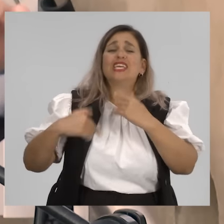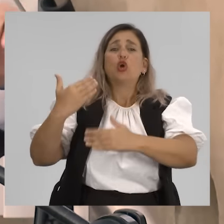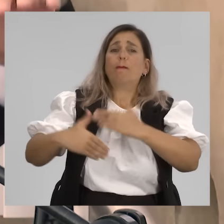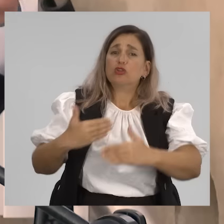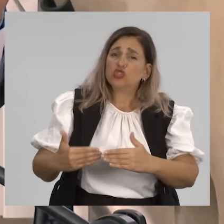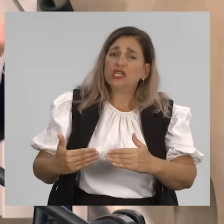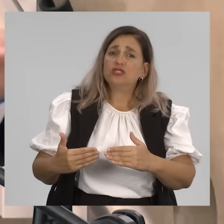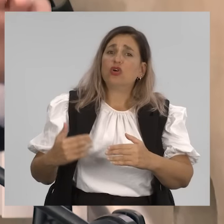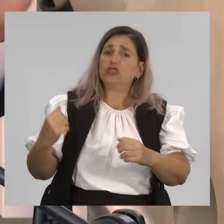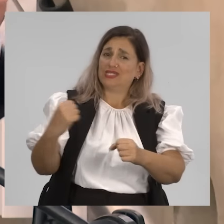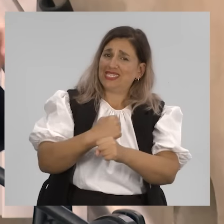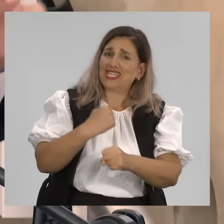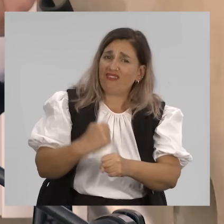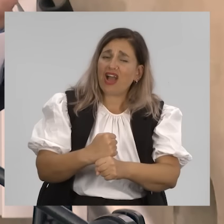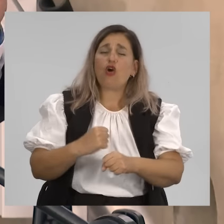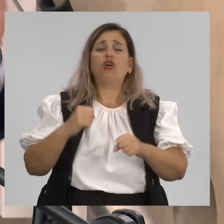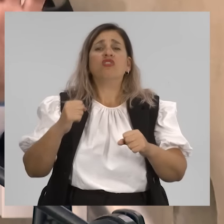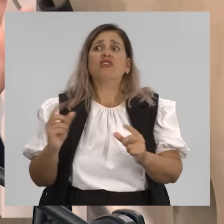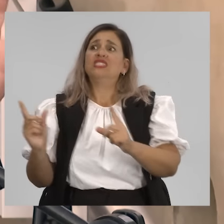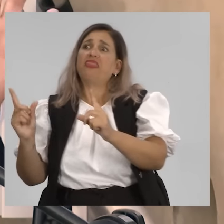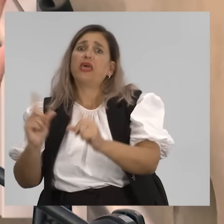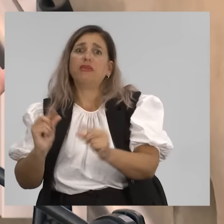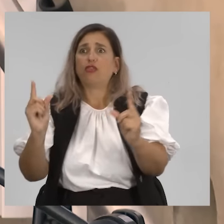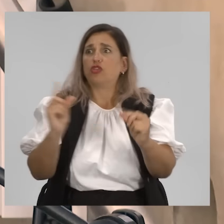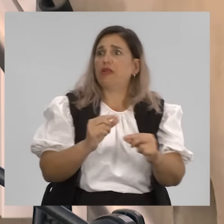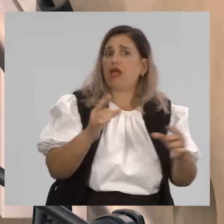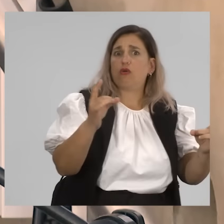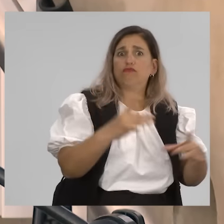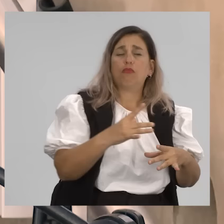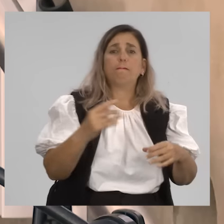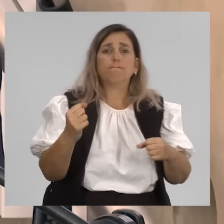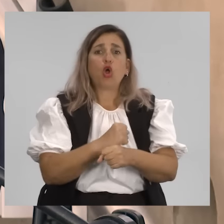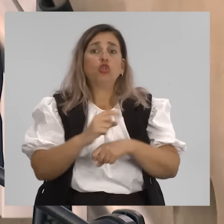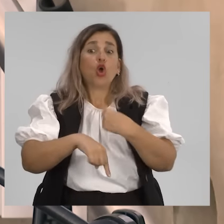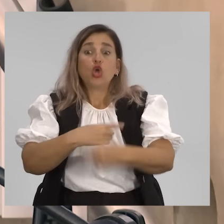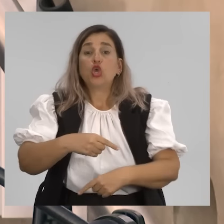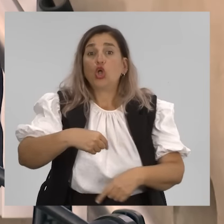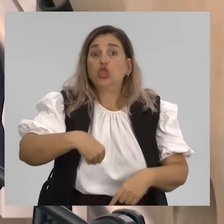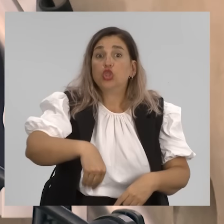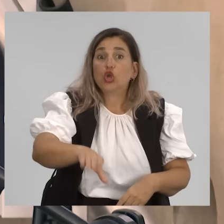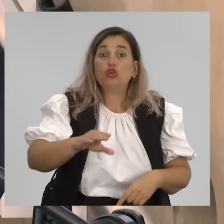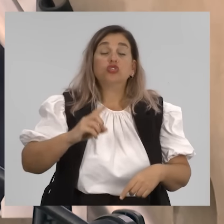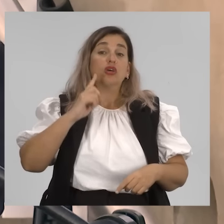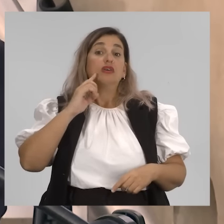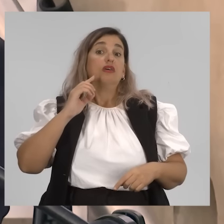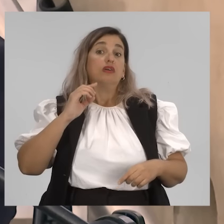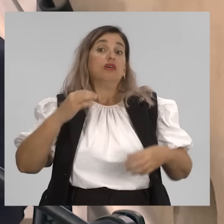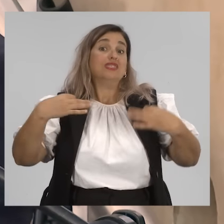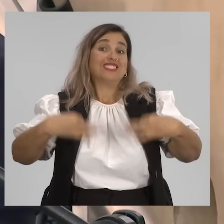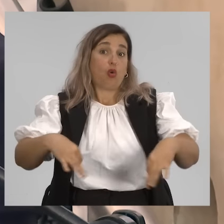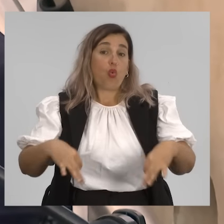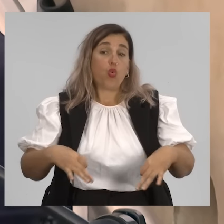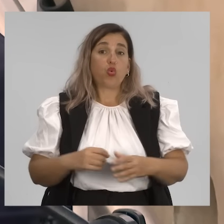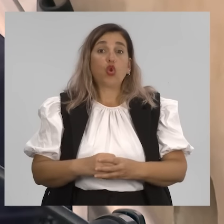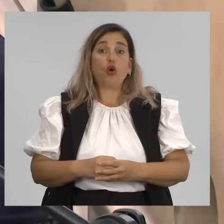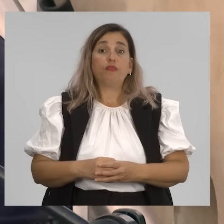Y que esos procesos se vayan cerrando y otros, amigos,